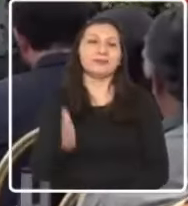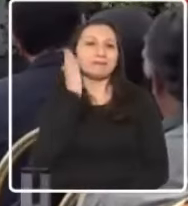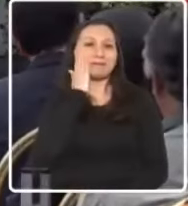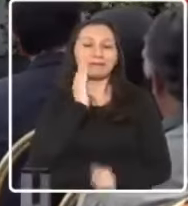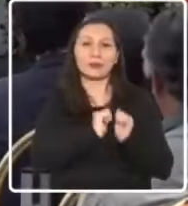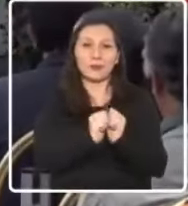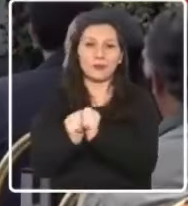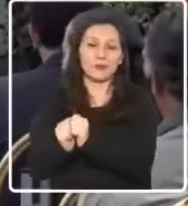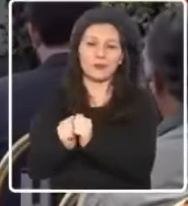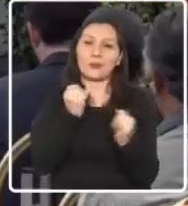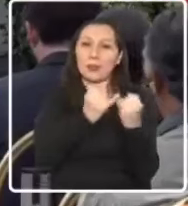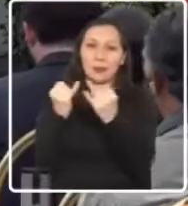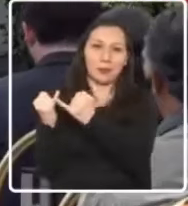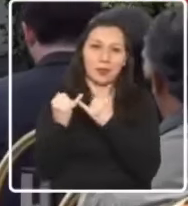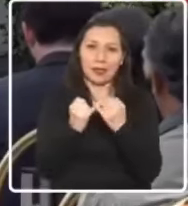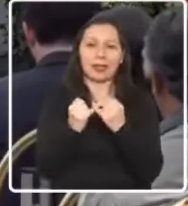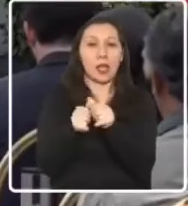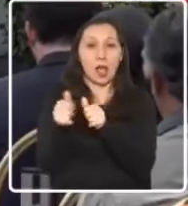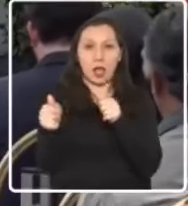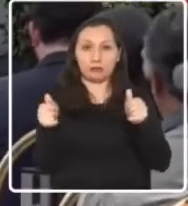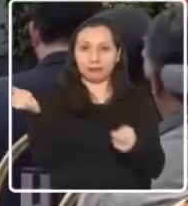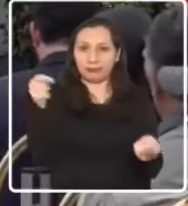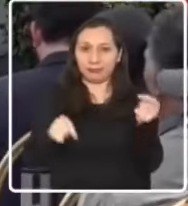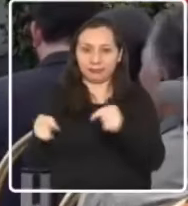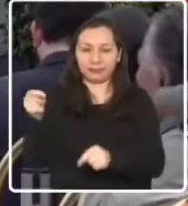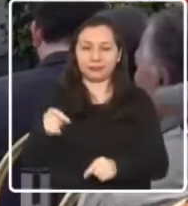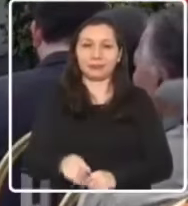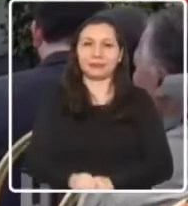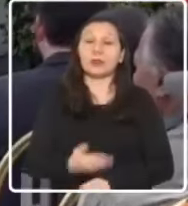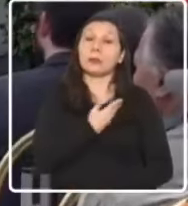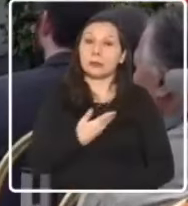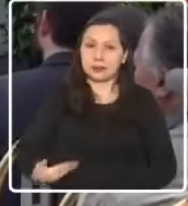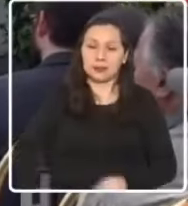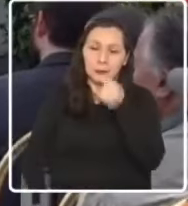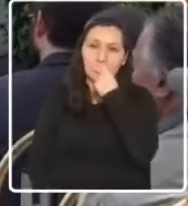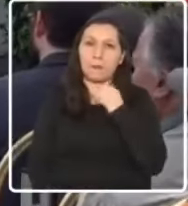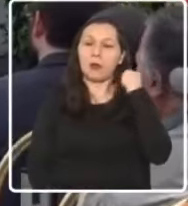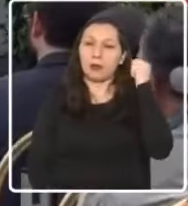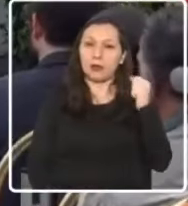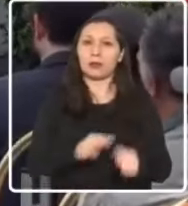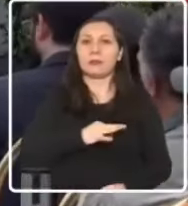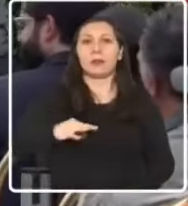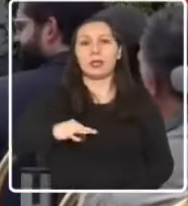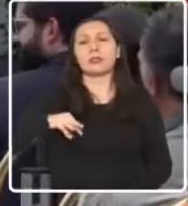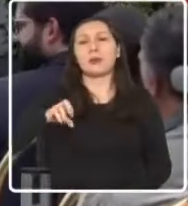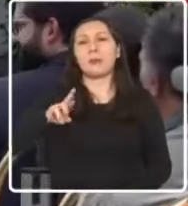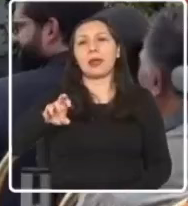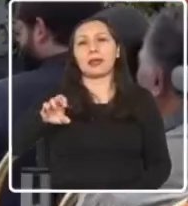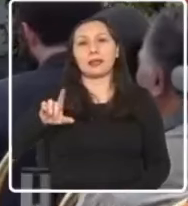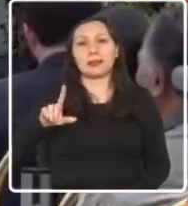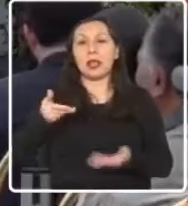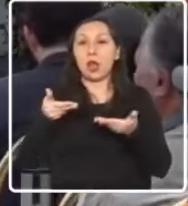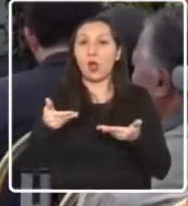Estimados colegas, amigos, autoridades presentes, presidente Boric, ministro Marcel,